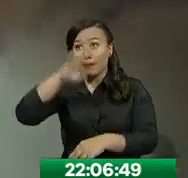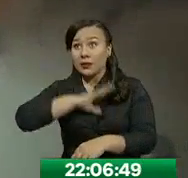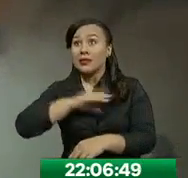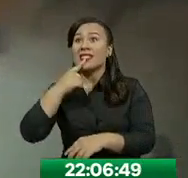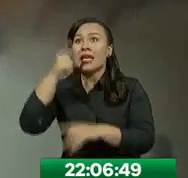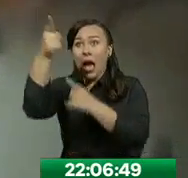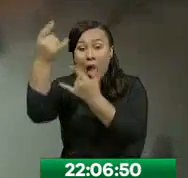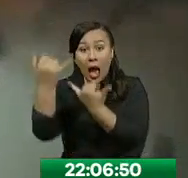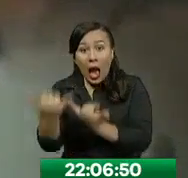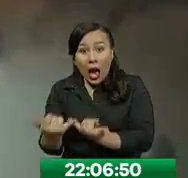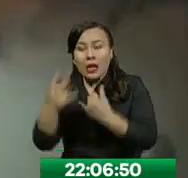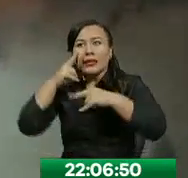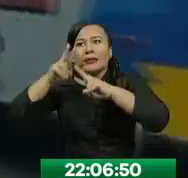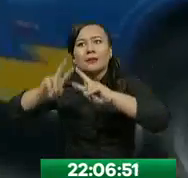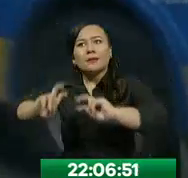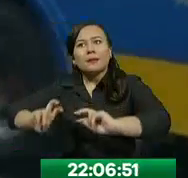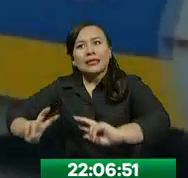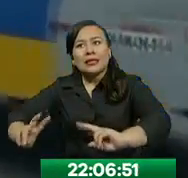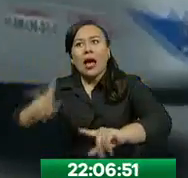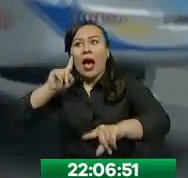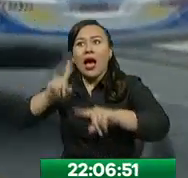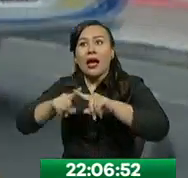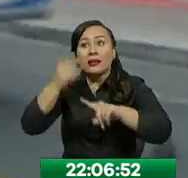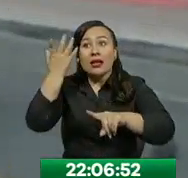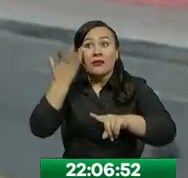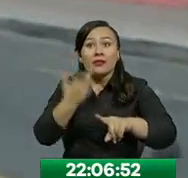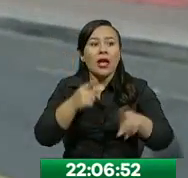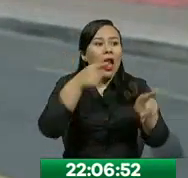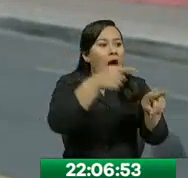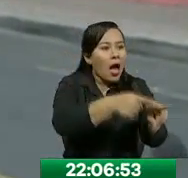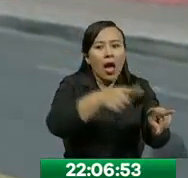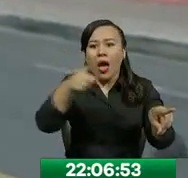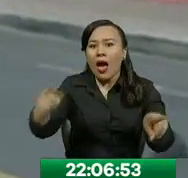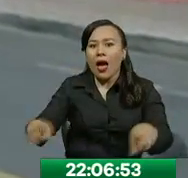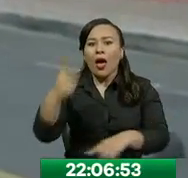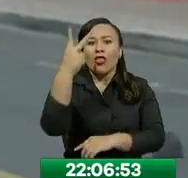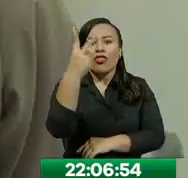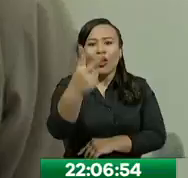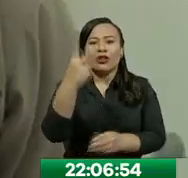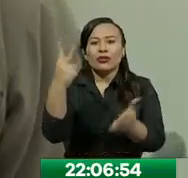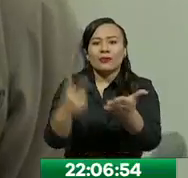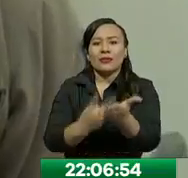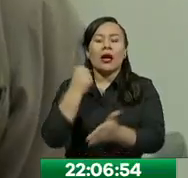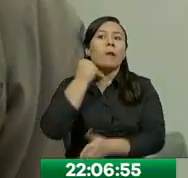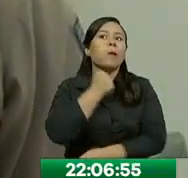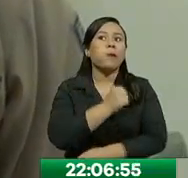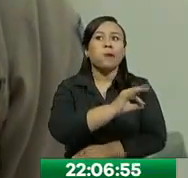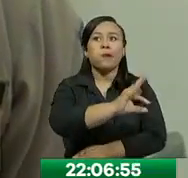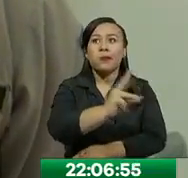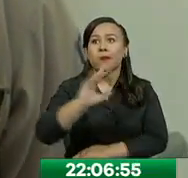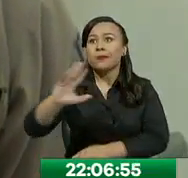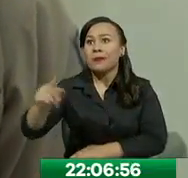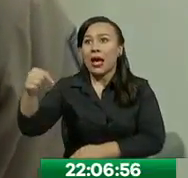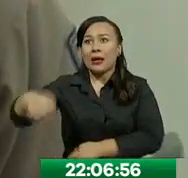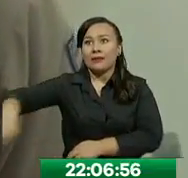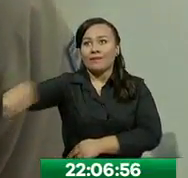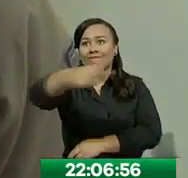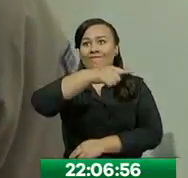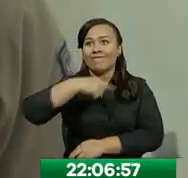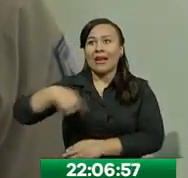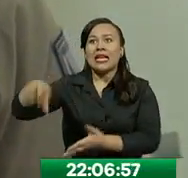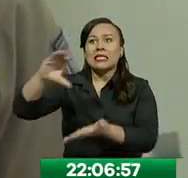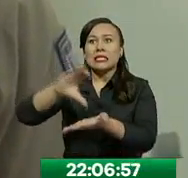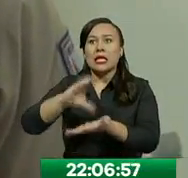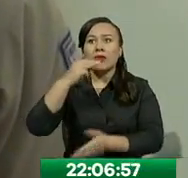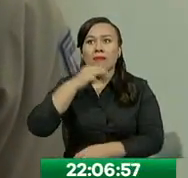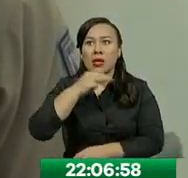proceso de investigación. Hasta la fecha, dos asaltos han sido denunciados en esta zona. Mediante las investigaciones y personal de la policía